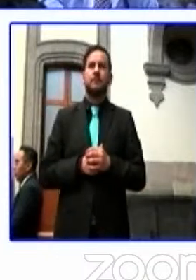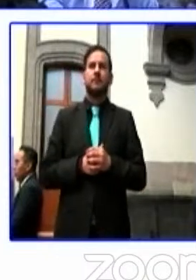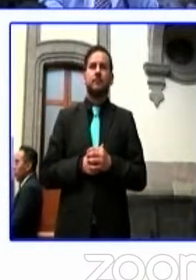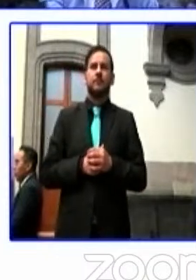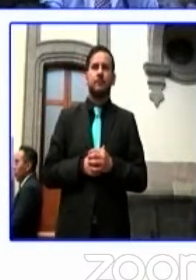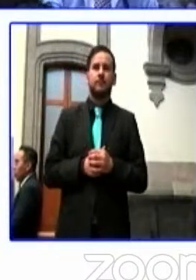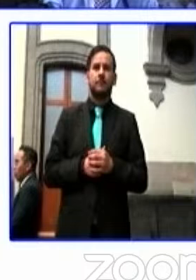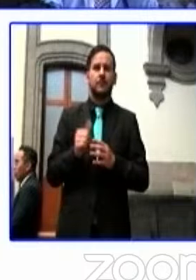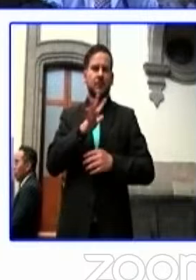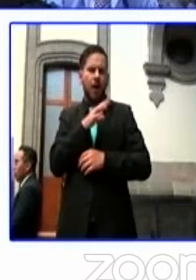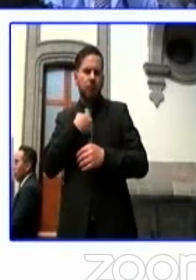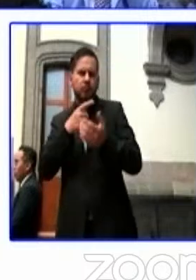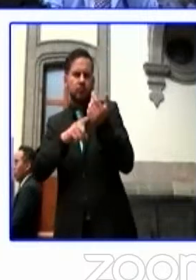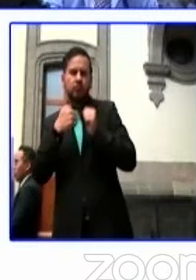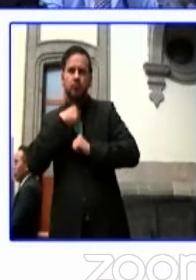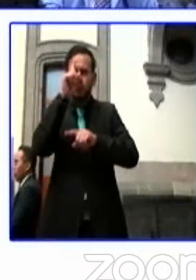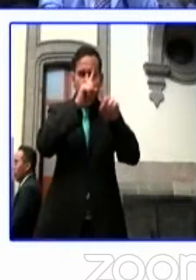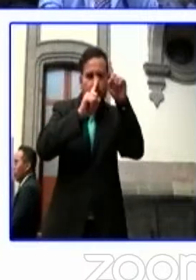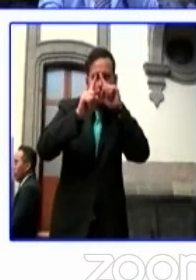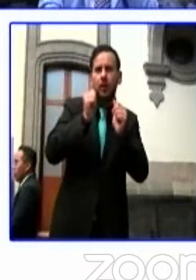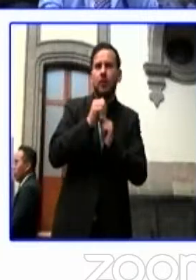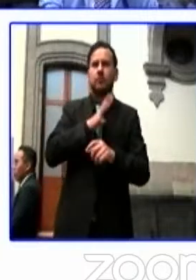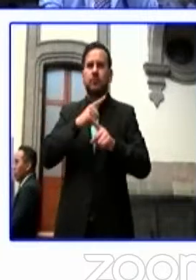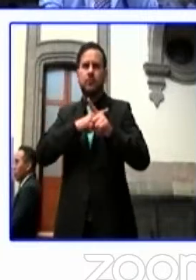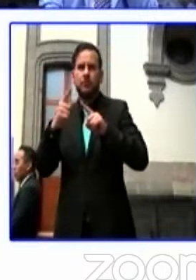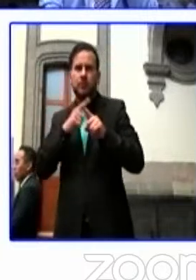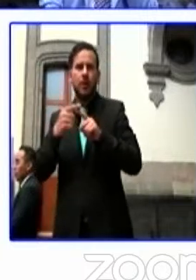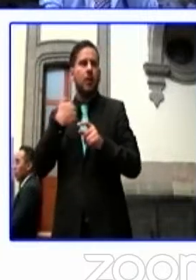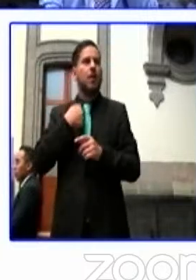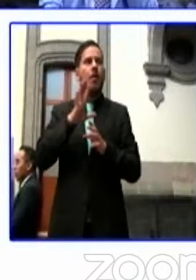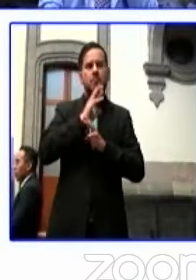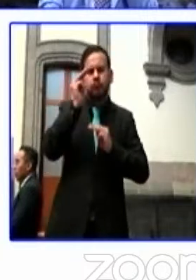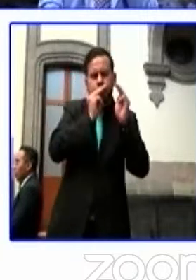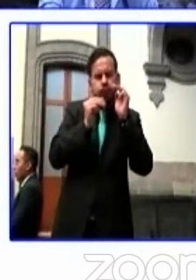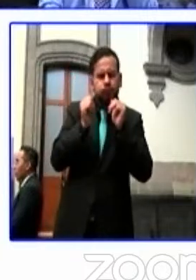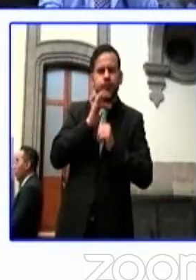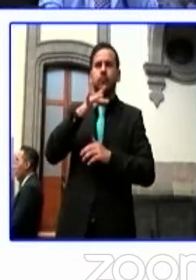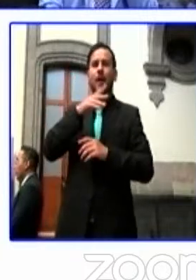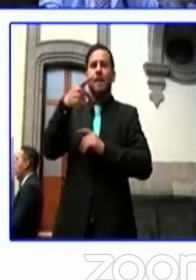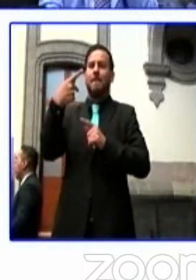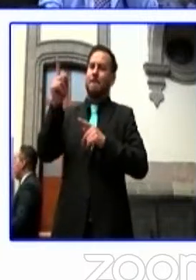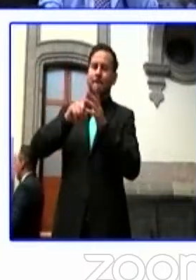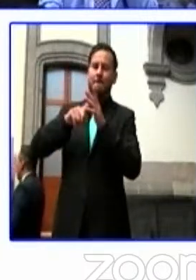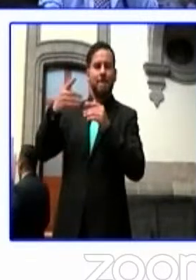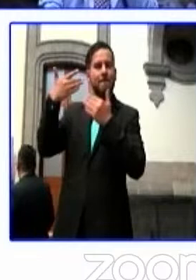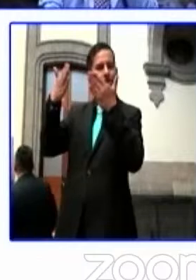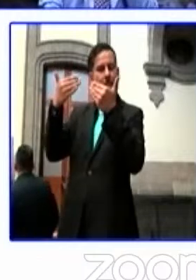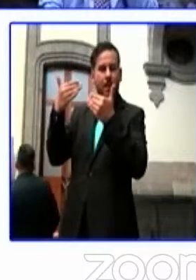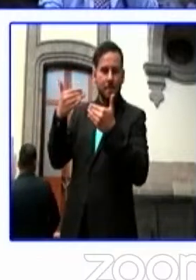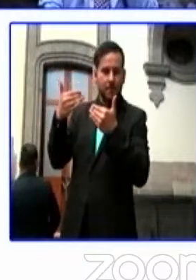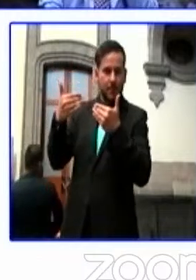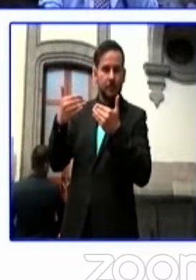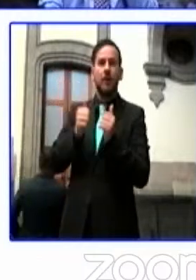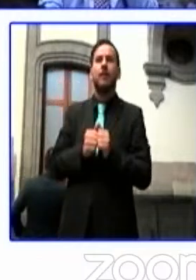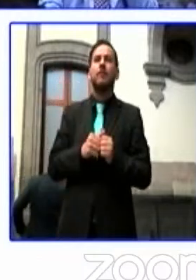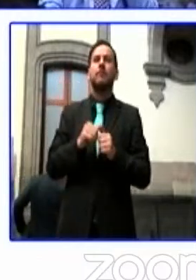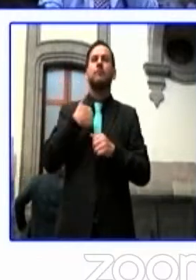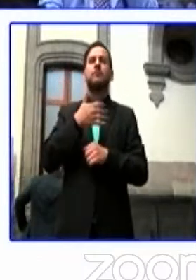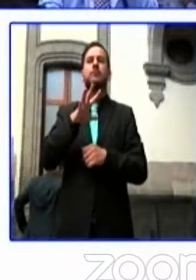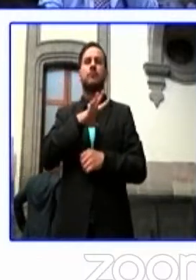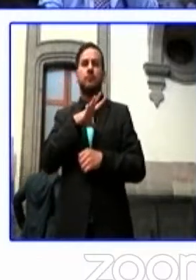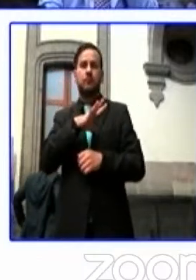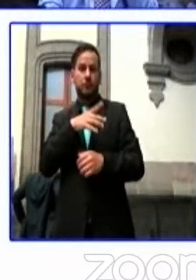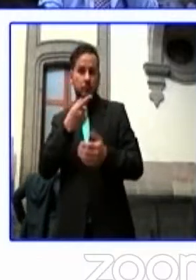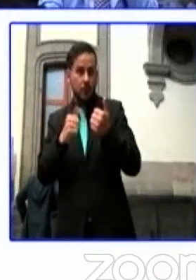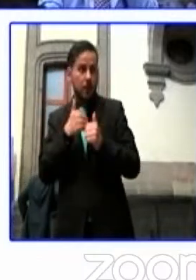sido consultor para diversas instancias como el Ministerio de Educación de Panamá, el Banco Mundial, el Fondo de las Naciones